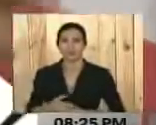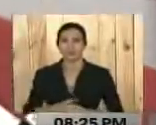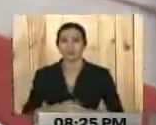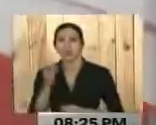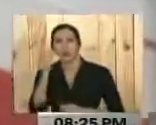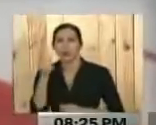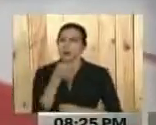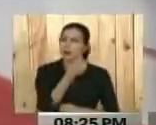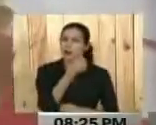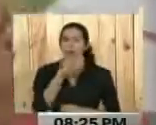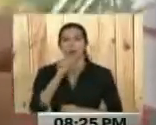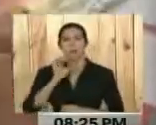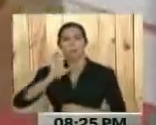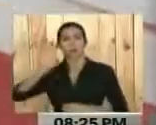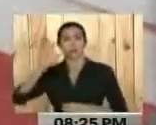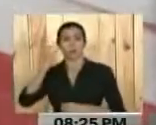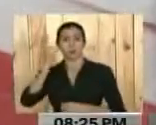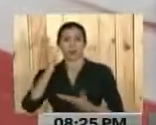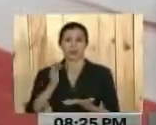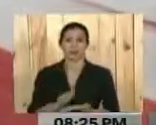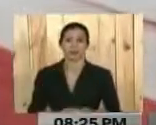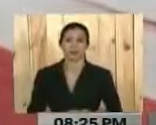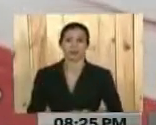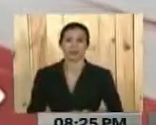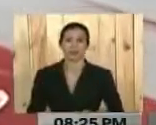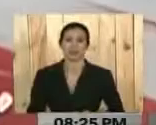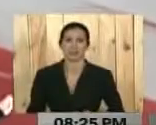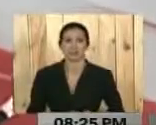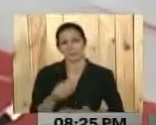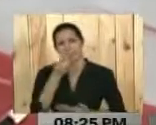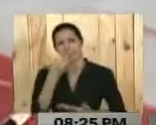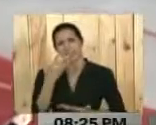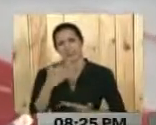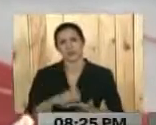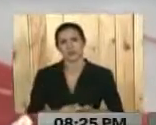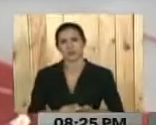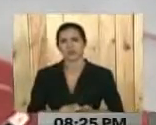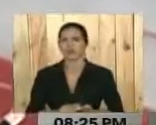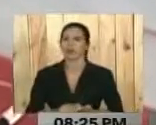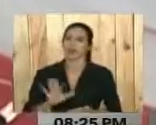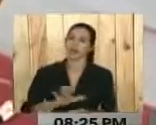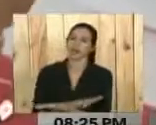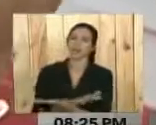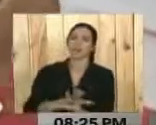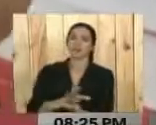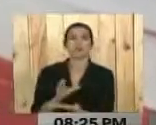cantora de nuestra patria, Lilia Vera. Bien bello, ¿ves? Cantando y cantando.